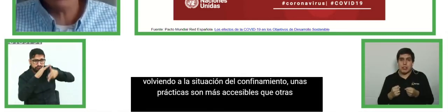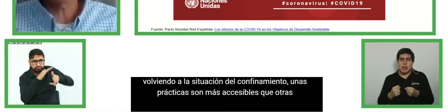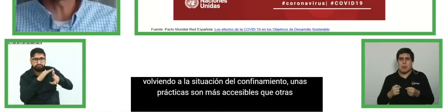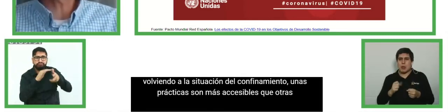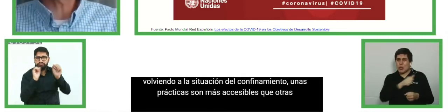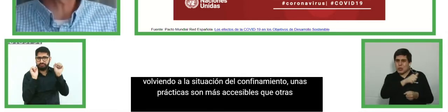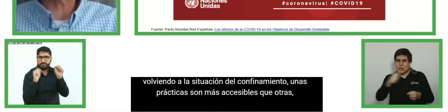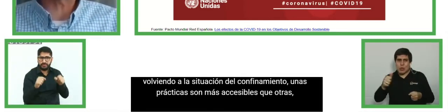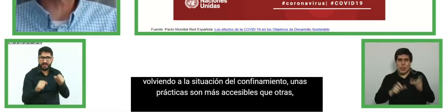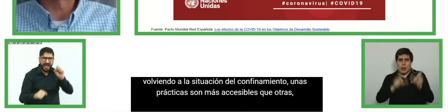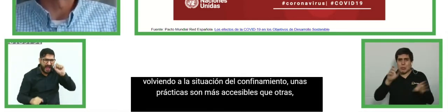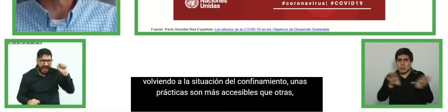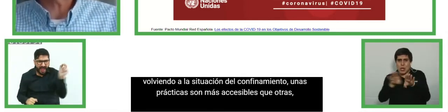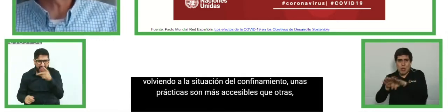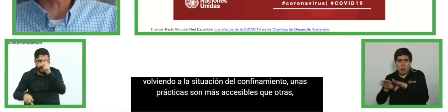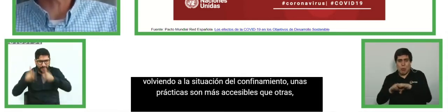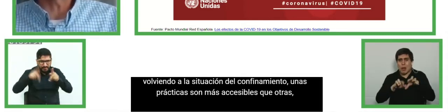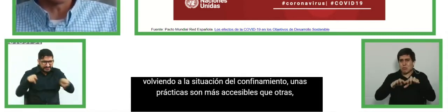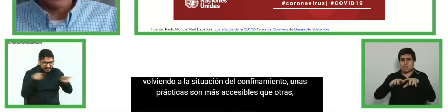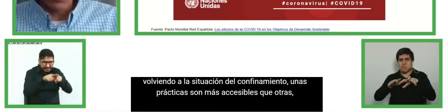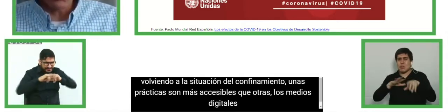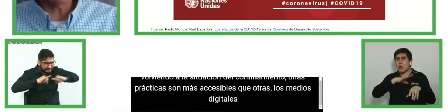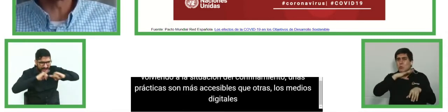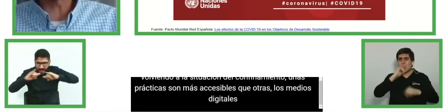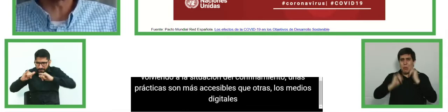son, todas las plataformas y los